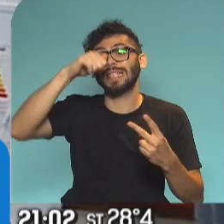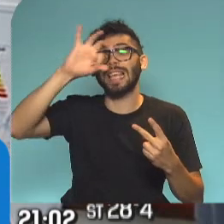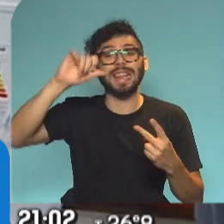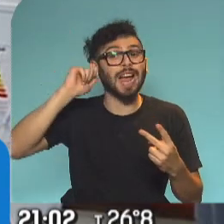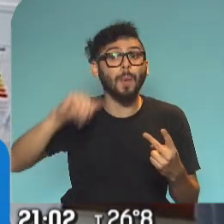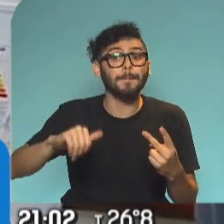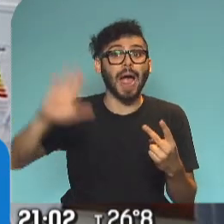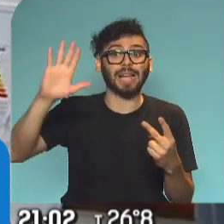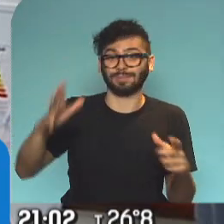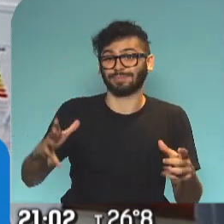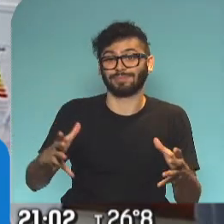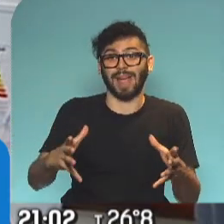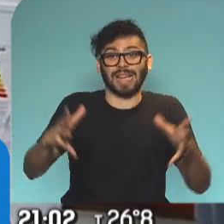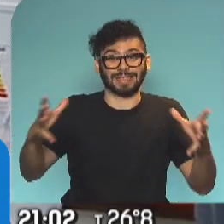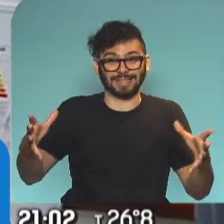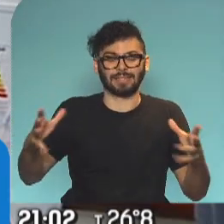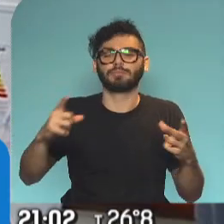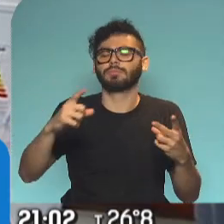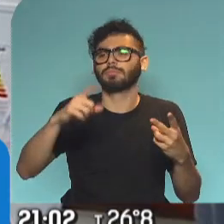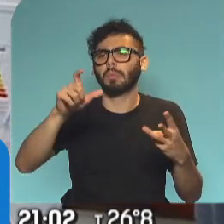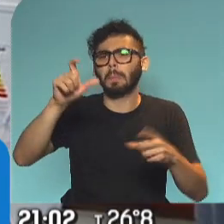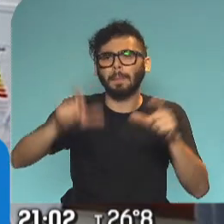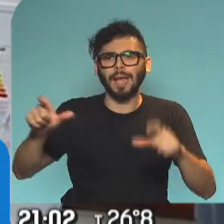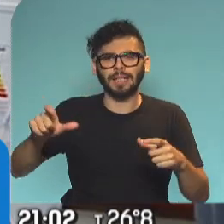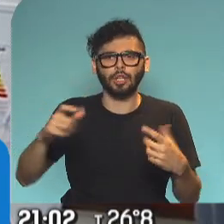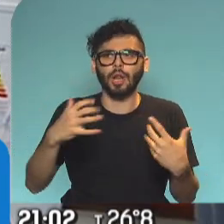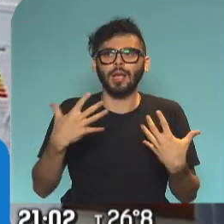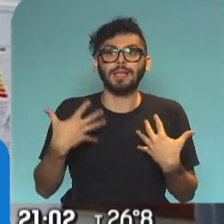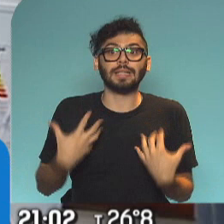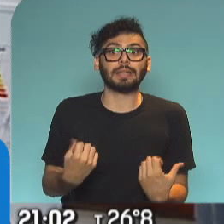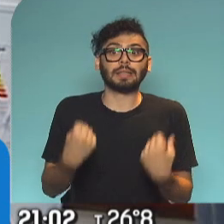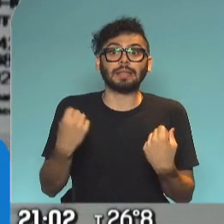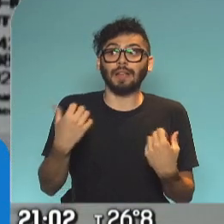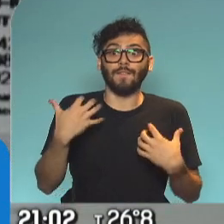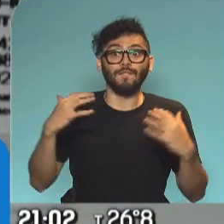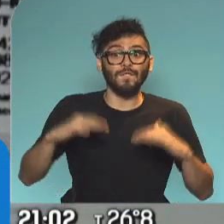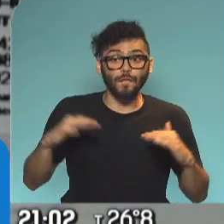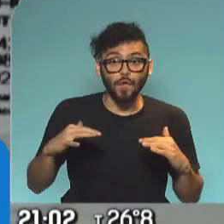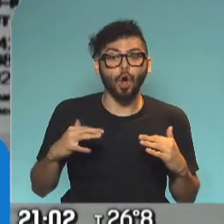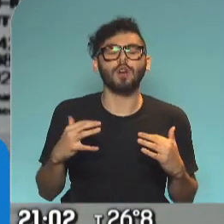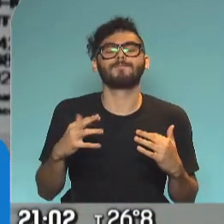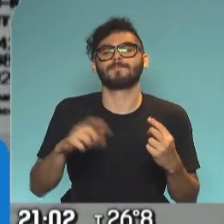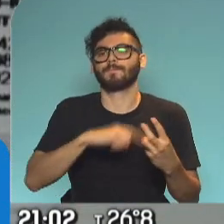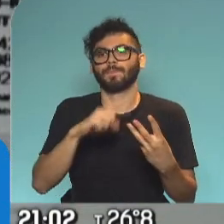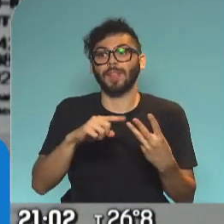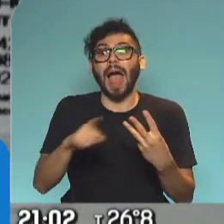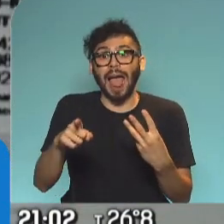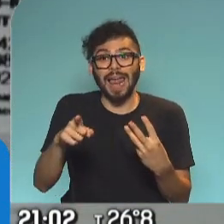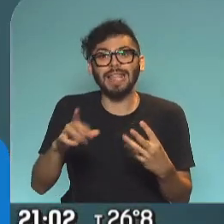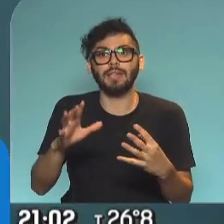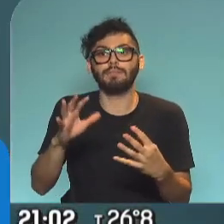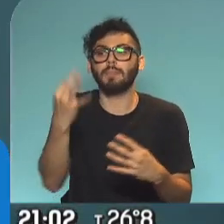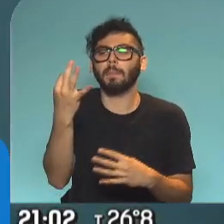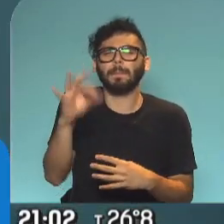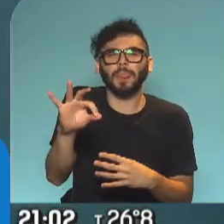de 60, 65 años, en pacientes inmunodeprimidos, la efectividad puede llegar a ser